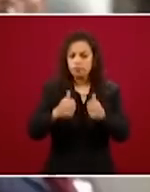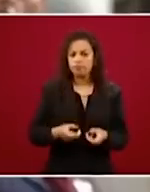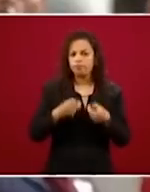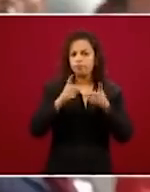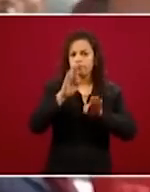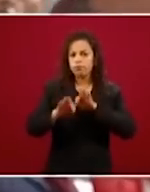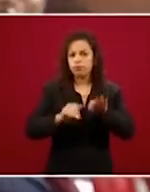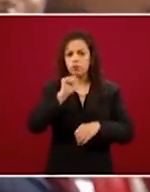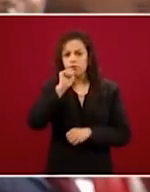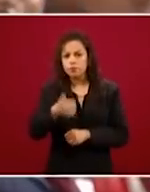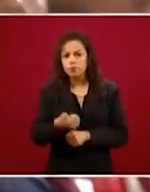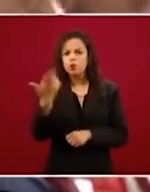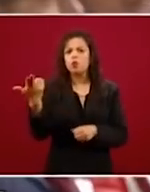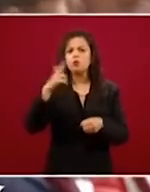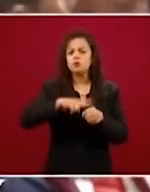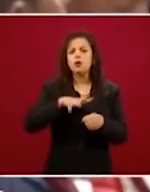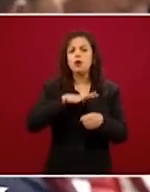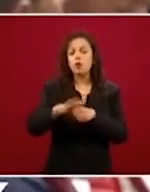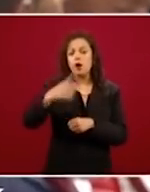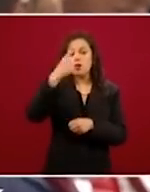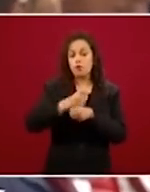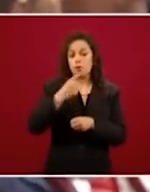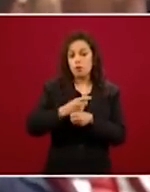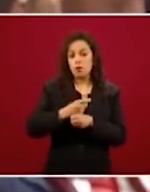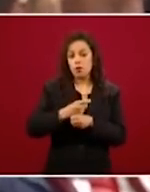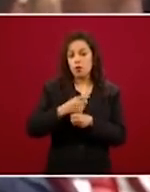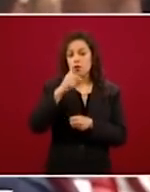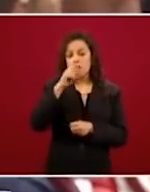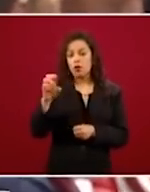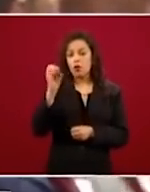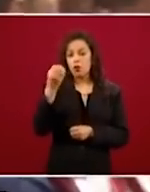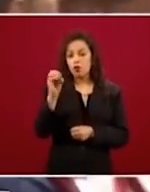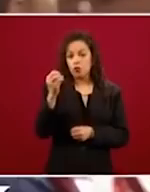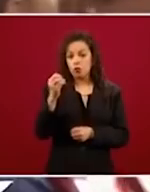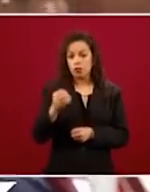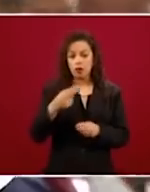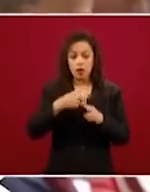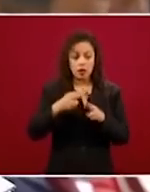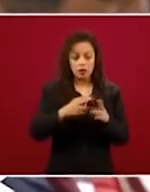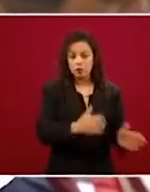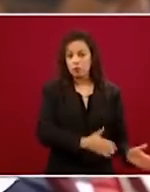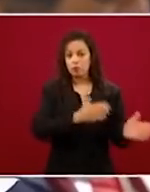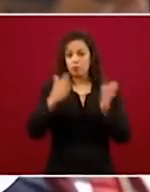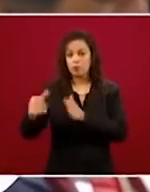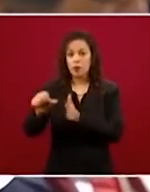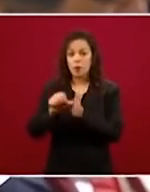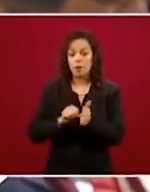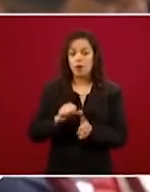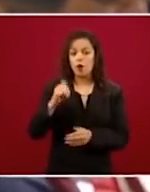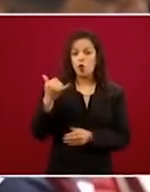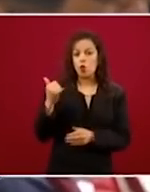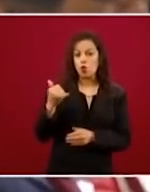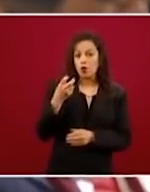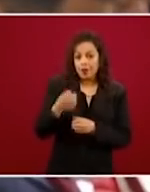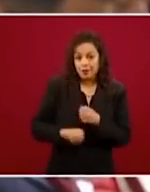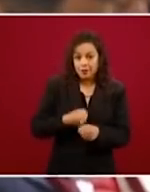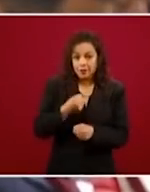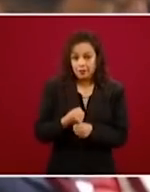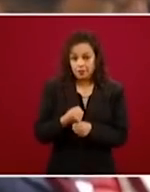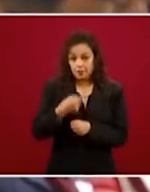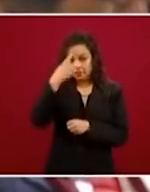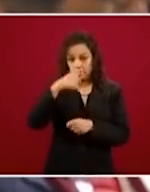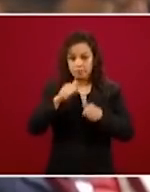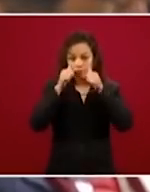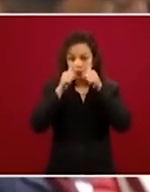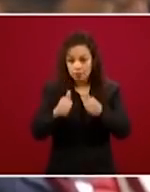hospital primero de octubre le programaron la atención hasta junio de este año para poderlo atender el señor